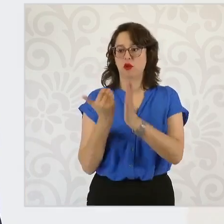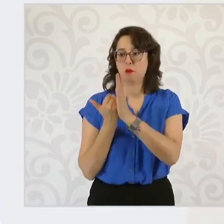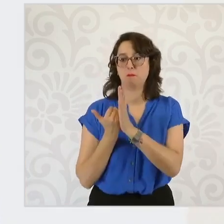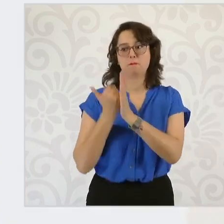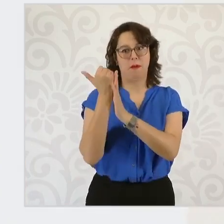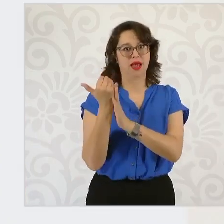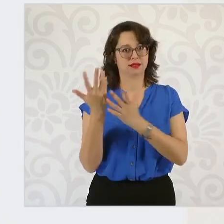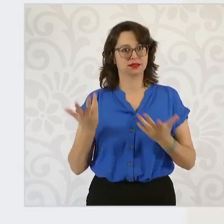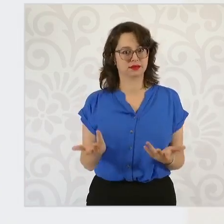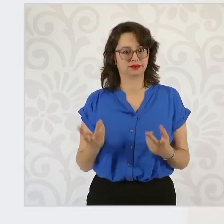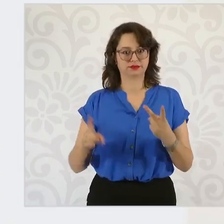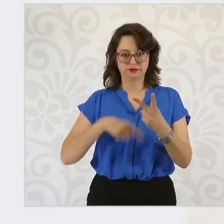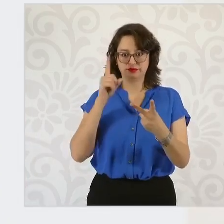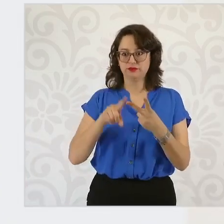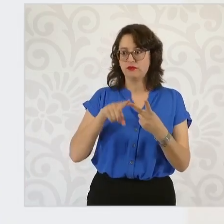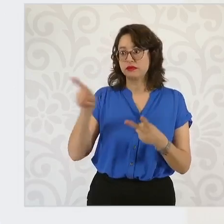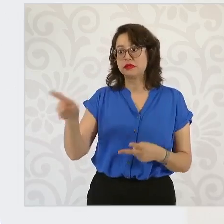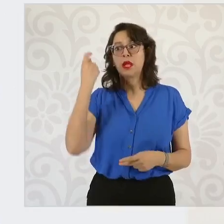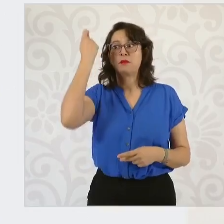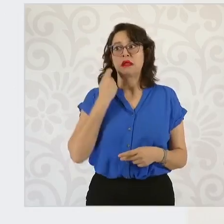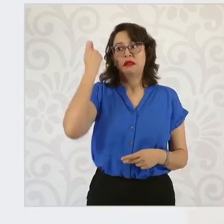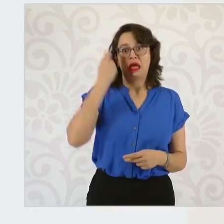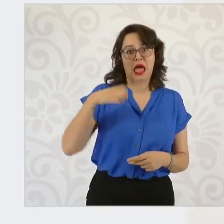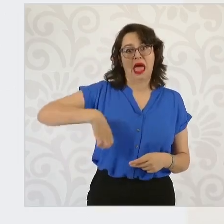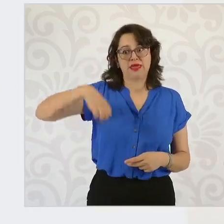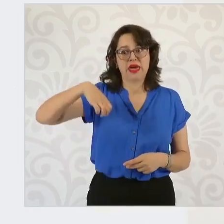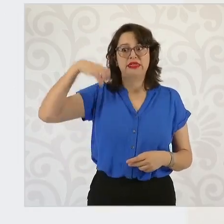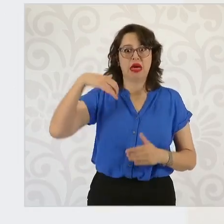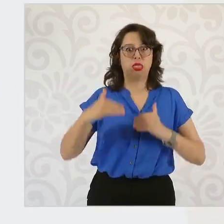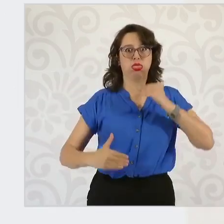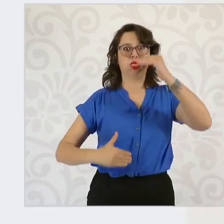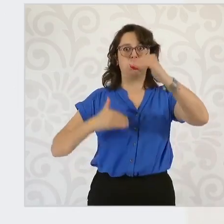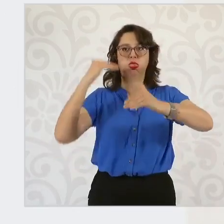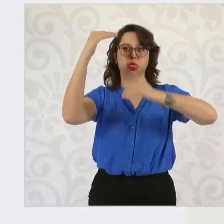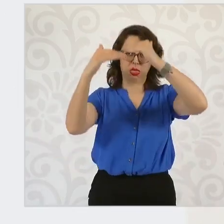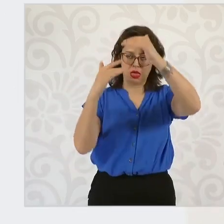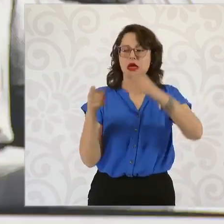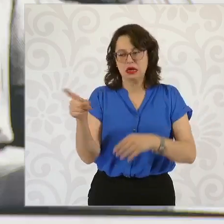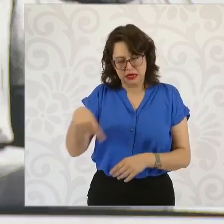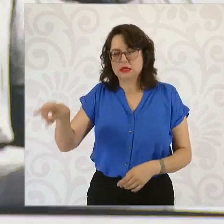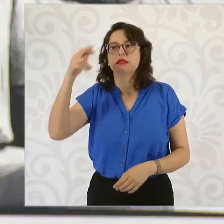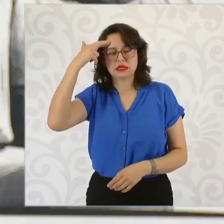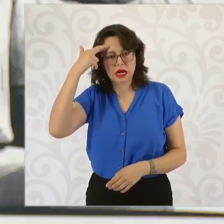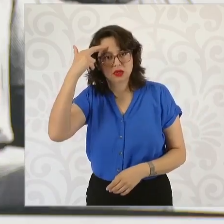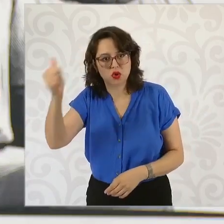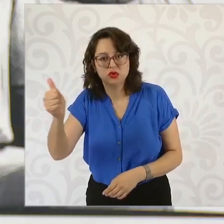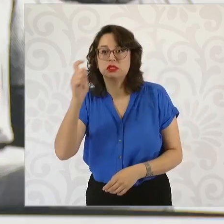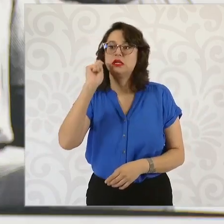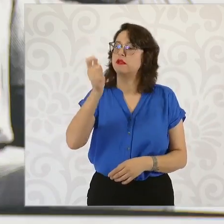Segundo, se congela la edad de jubilación. Eso representa, para que ustedes tengan una